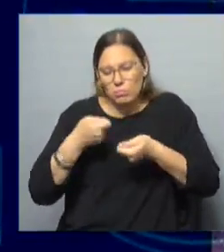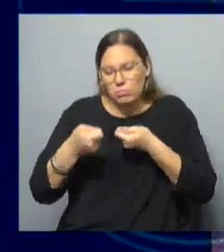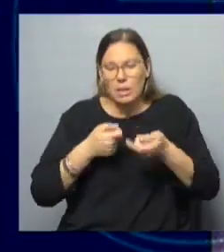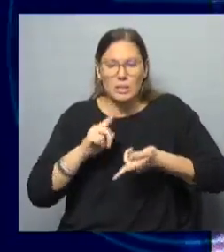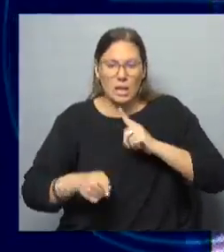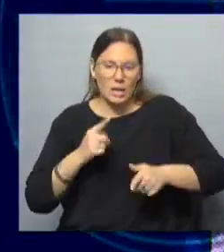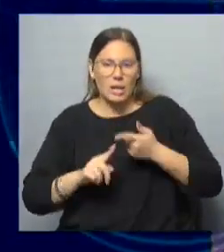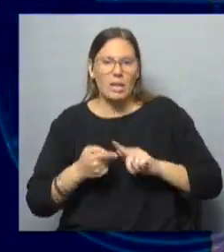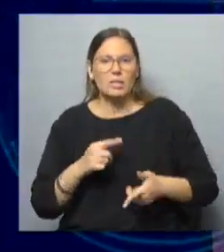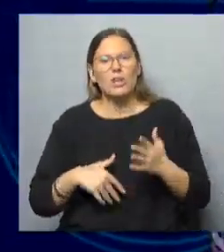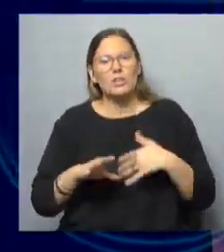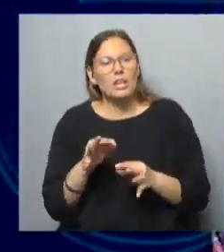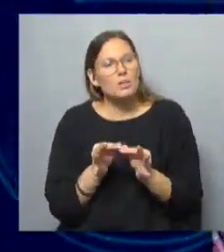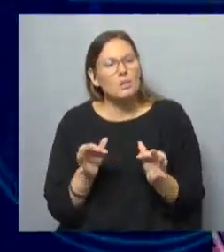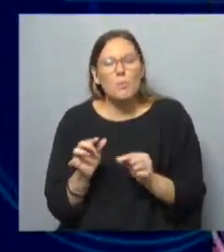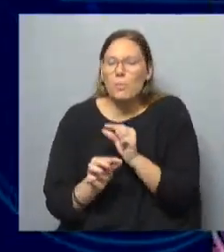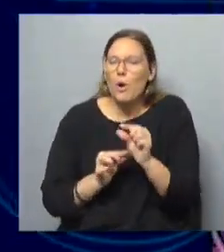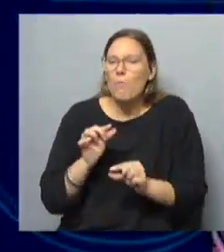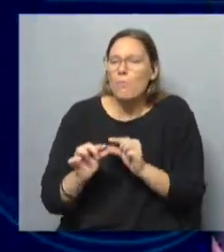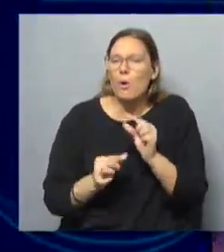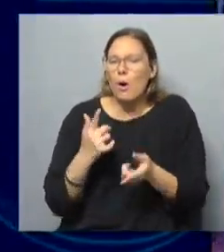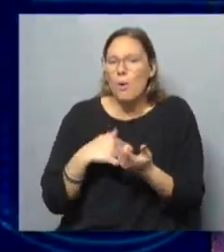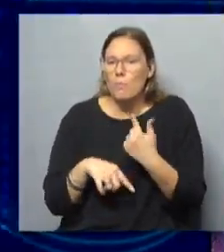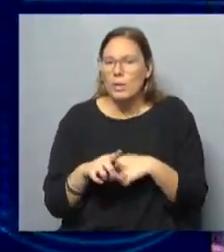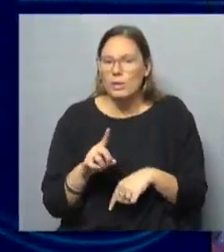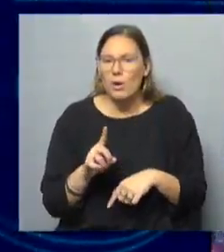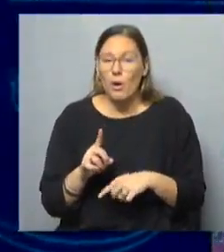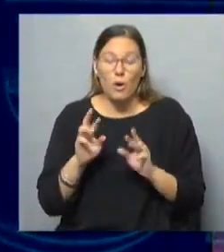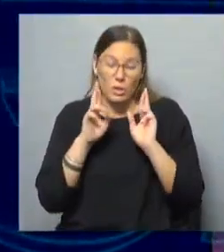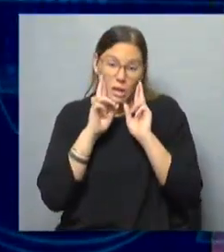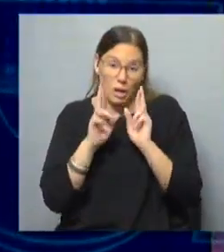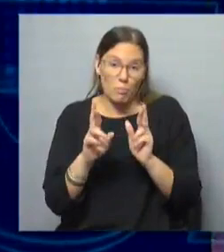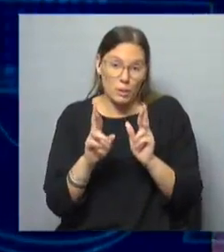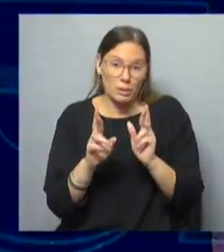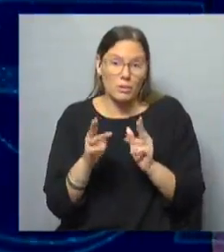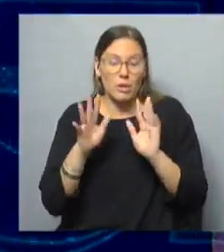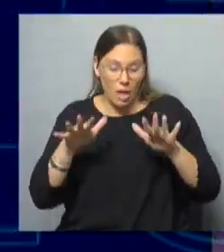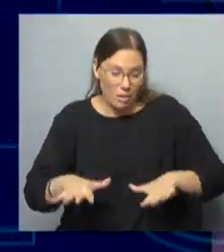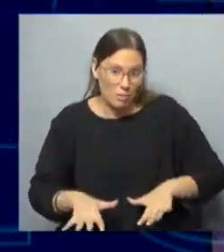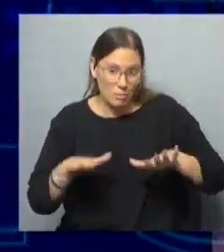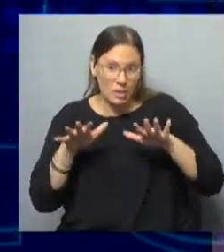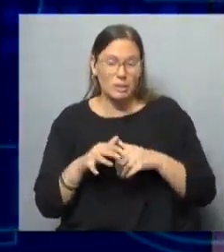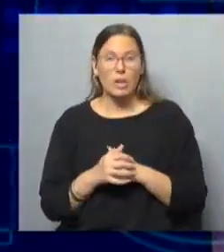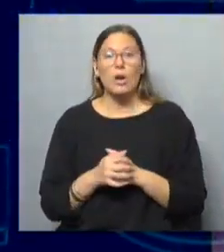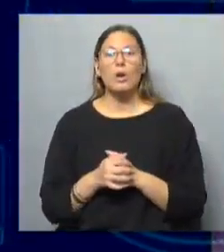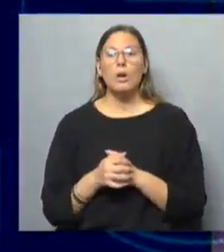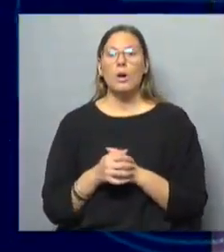manera, así tan, tan sutil, de a poquito, pero bueno, con tanto respeto mutuo y admiración. ¿Cómo es la relación con la